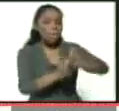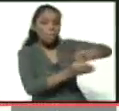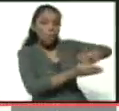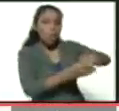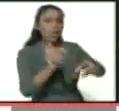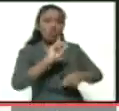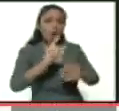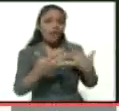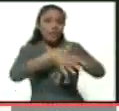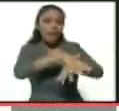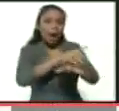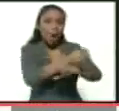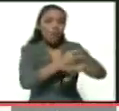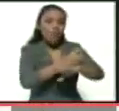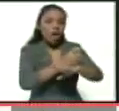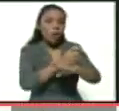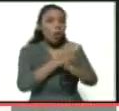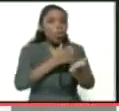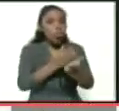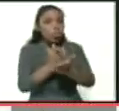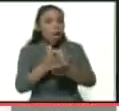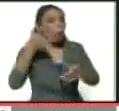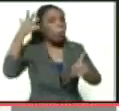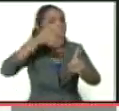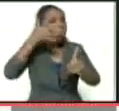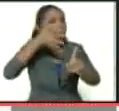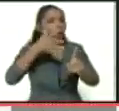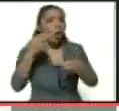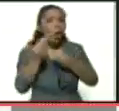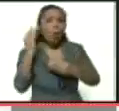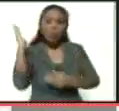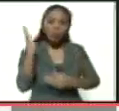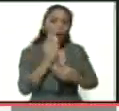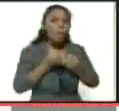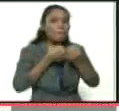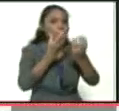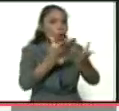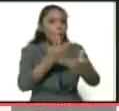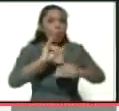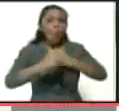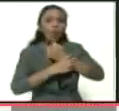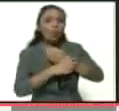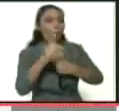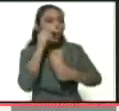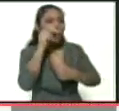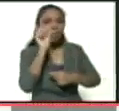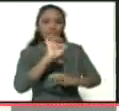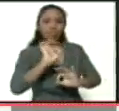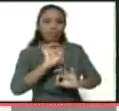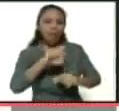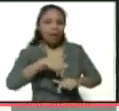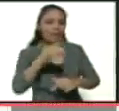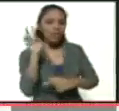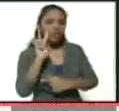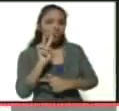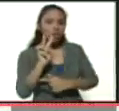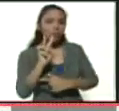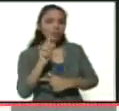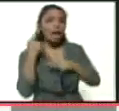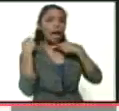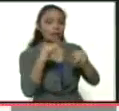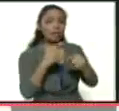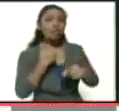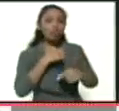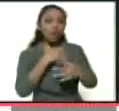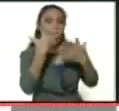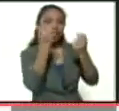integre gobierno de transición colegiado. Tal como lo he venido expresando, Guaidó no sería el hombre de la transición en Venezuela, y así lo